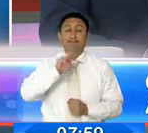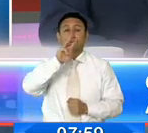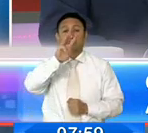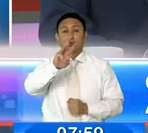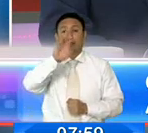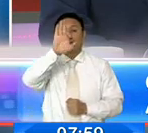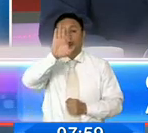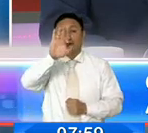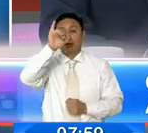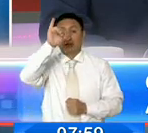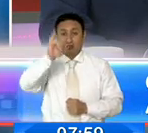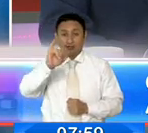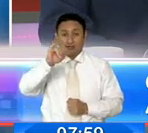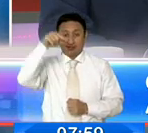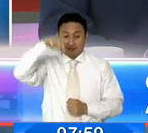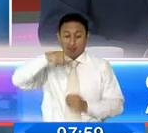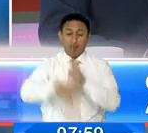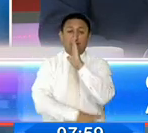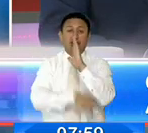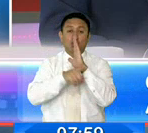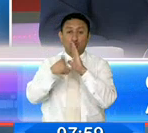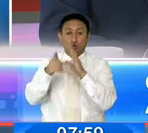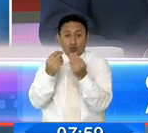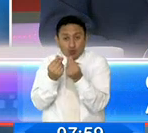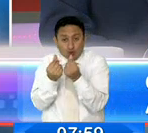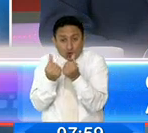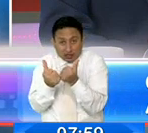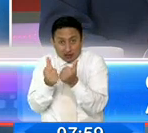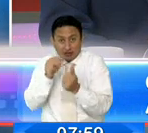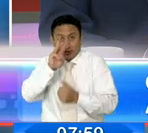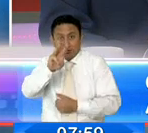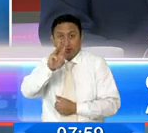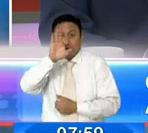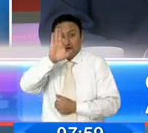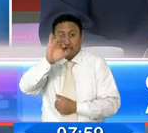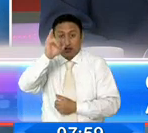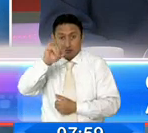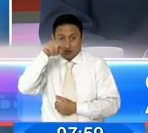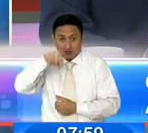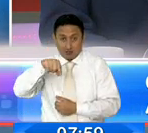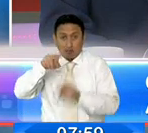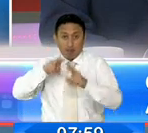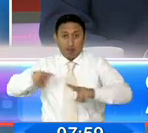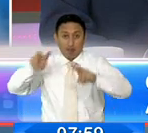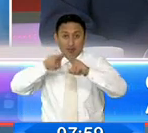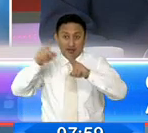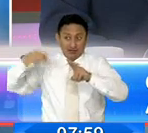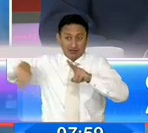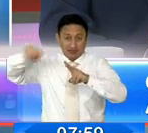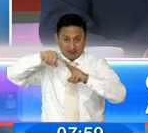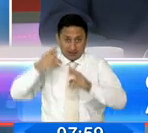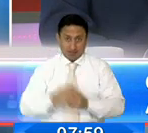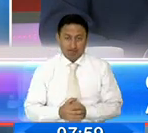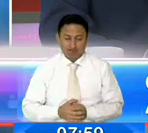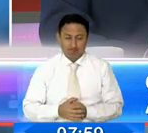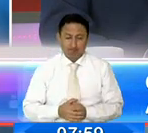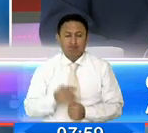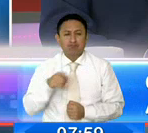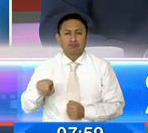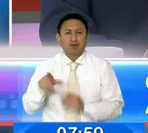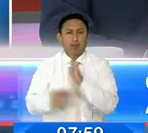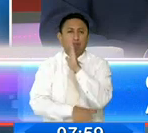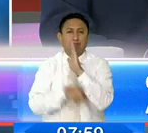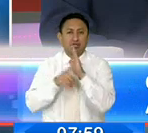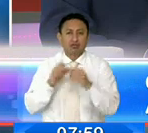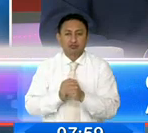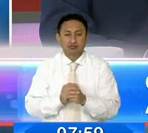petróleo crudo que sirve de referencia para todos los universalmente, digamos, en la parte occidental del planeta. Y este crudo, que se llama el